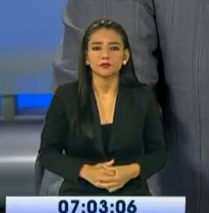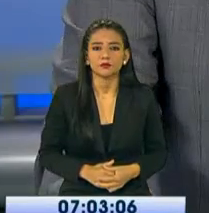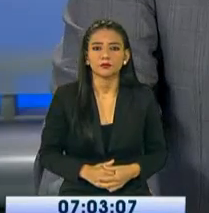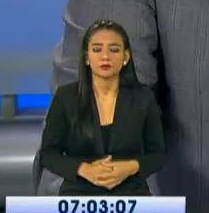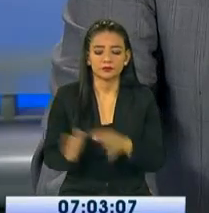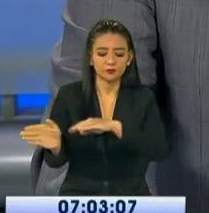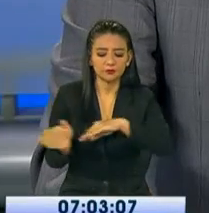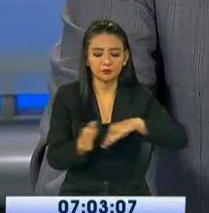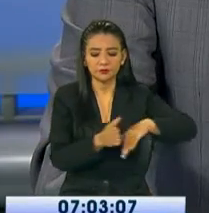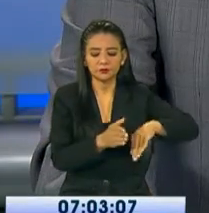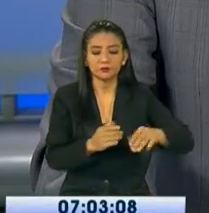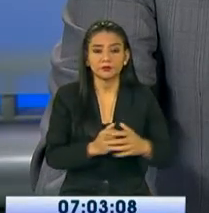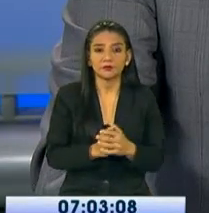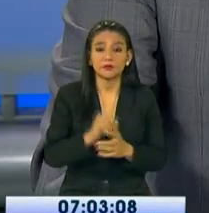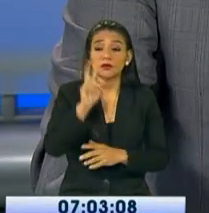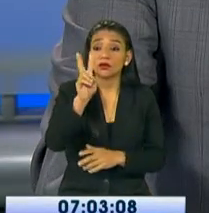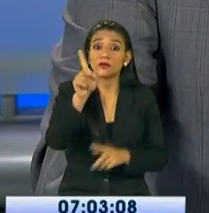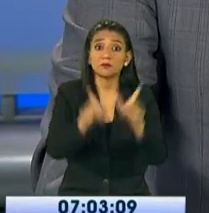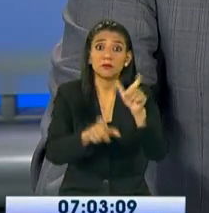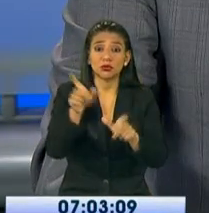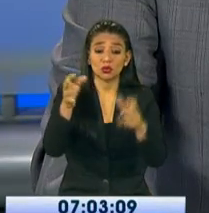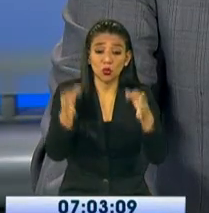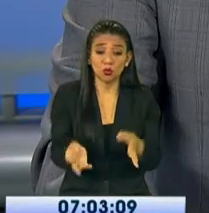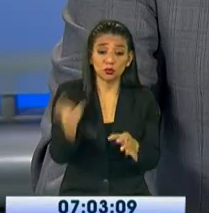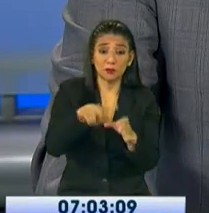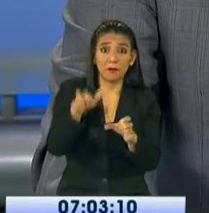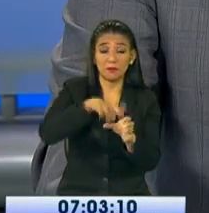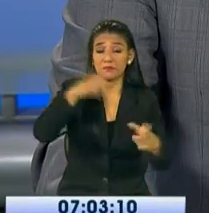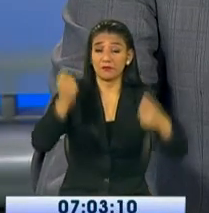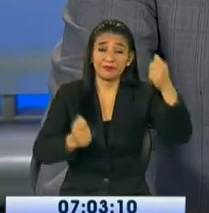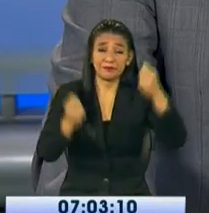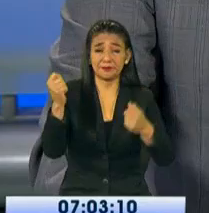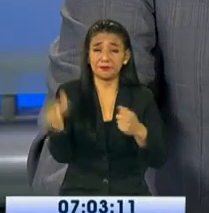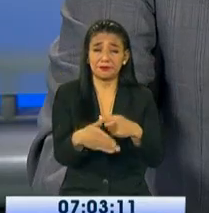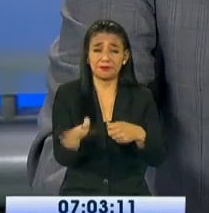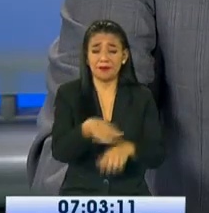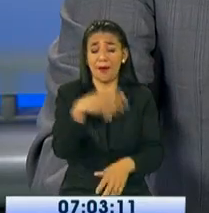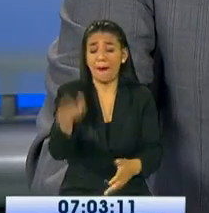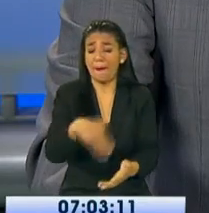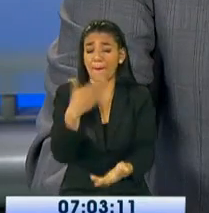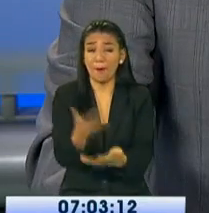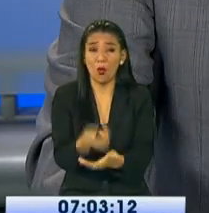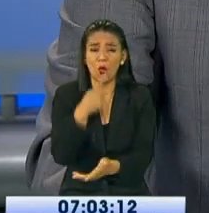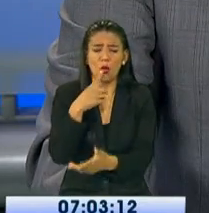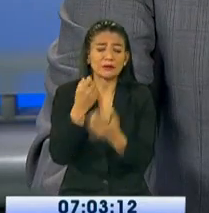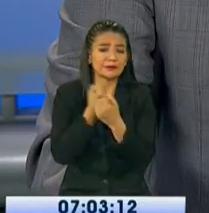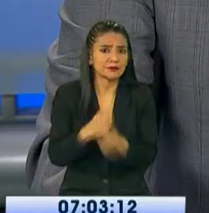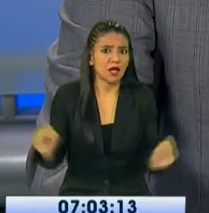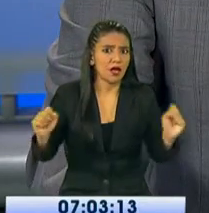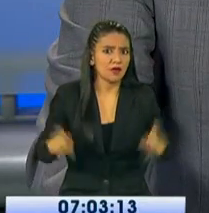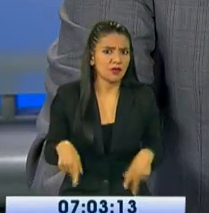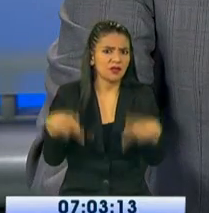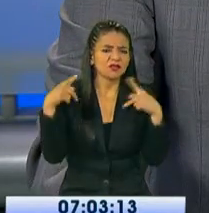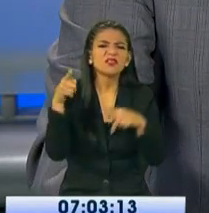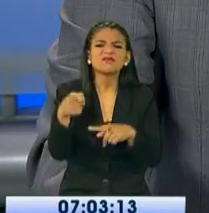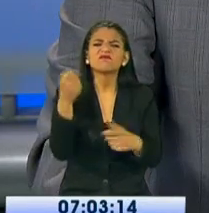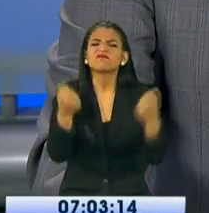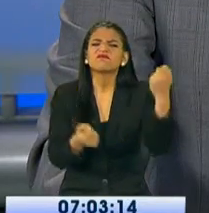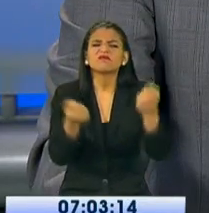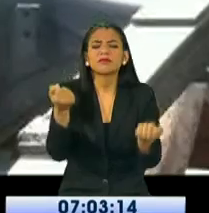Dos personas se salvaron de morir tras volcarse el vehículo donde se movilizaban. Ellos dicen que la causa del accidente fue porque perdieron